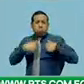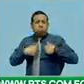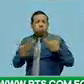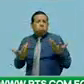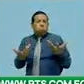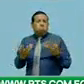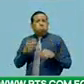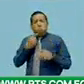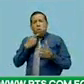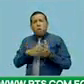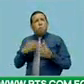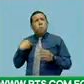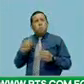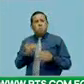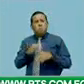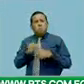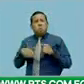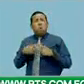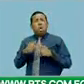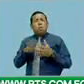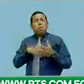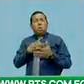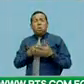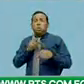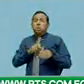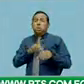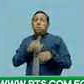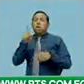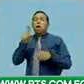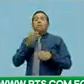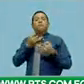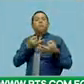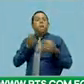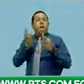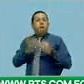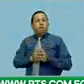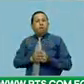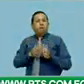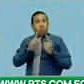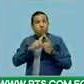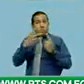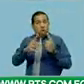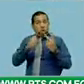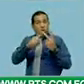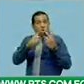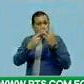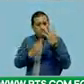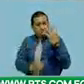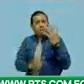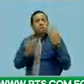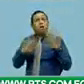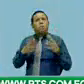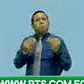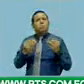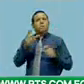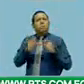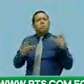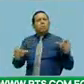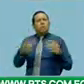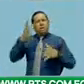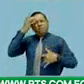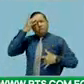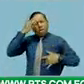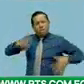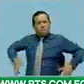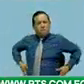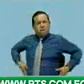atiendan, a mí me dieron una cita para febrero. Situación que dicen se replica en otros pacientes de cáncer, diabetes, insuficiencia renal y más